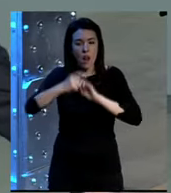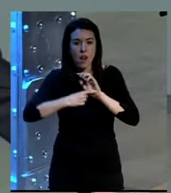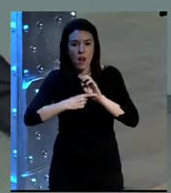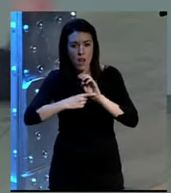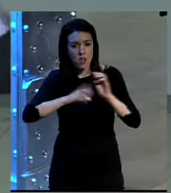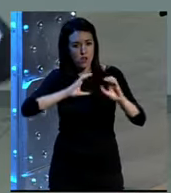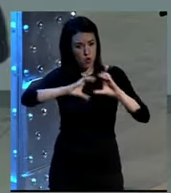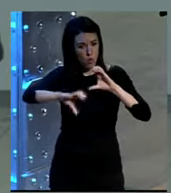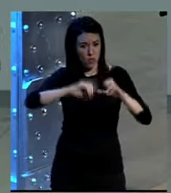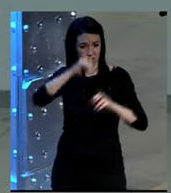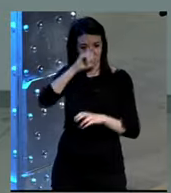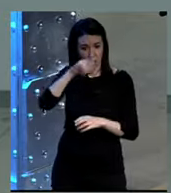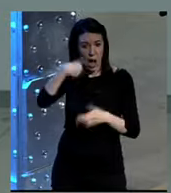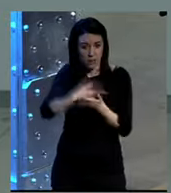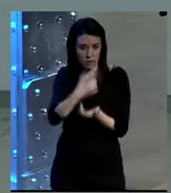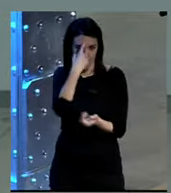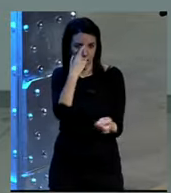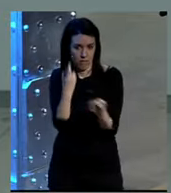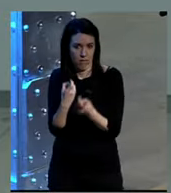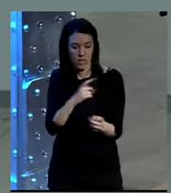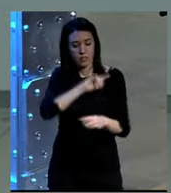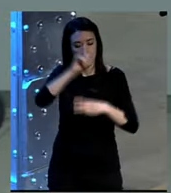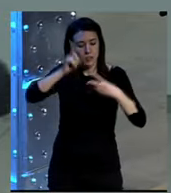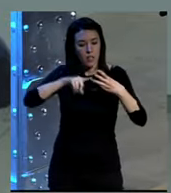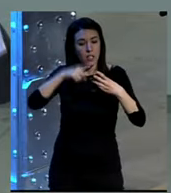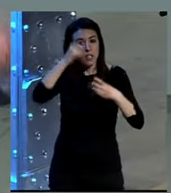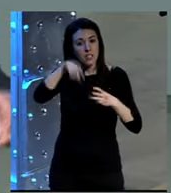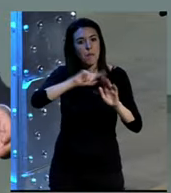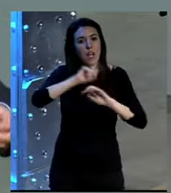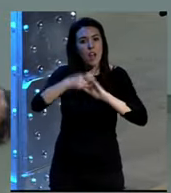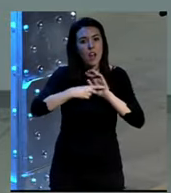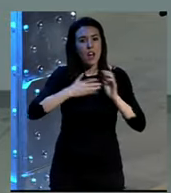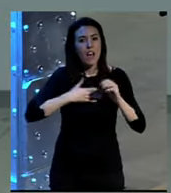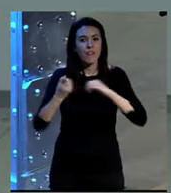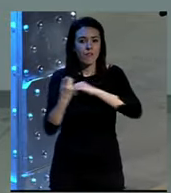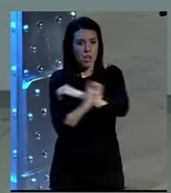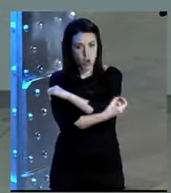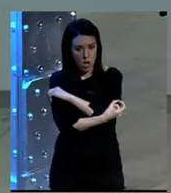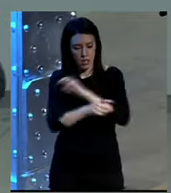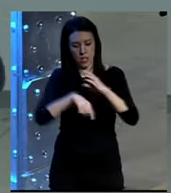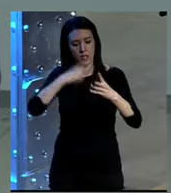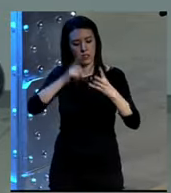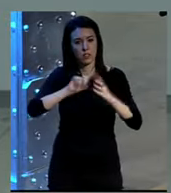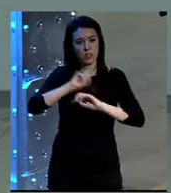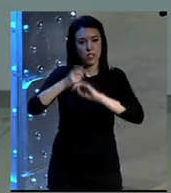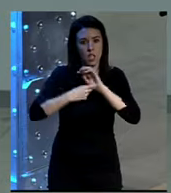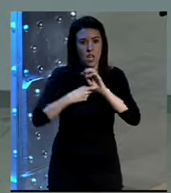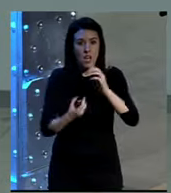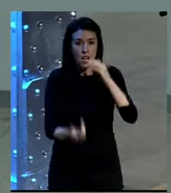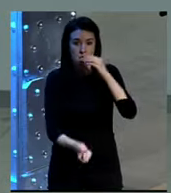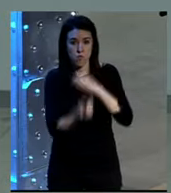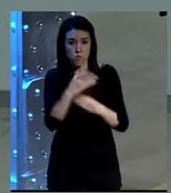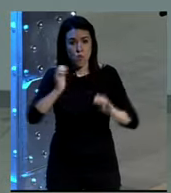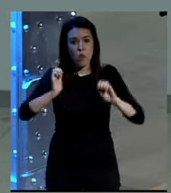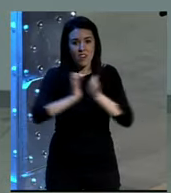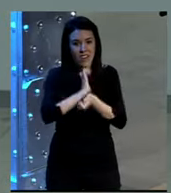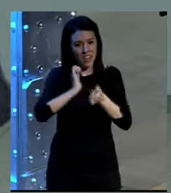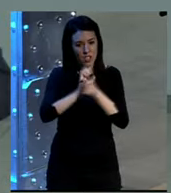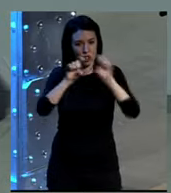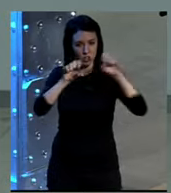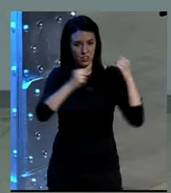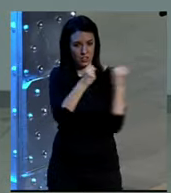la recordamos y algunos hasta la añoran, la ley de ferrocarriles, la ley de entidades de crédito. O sea, en 2 años